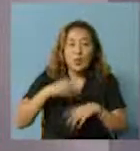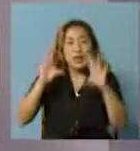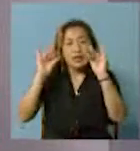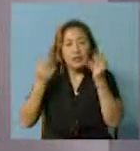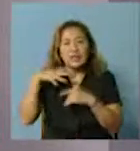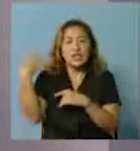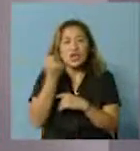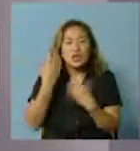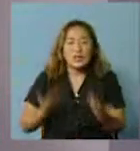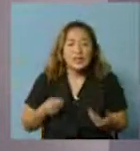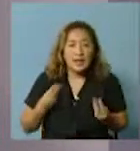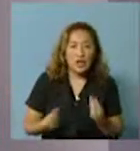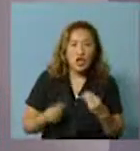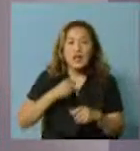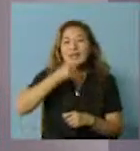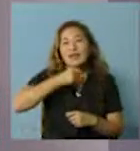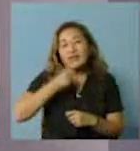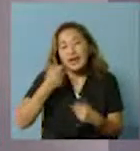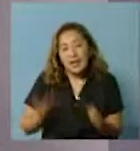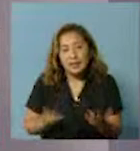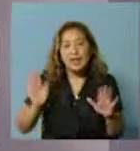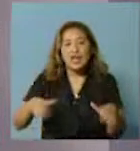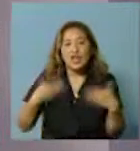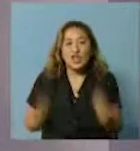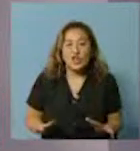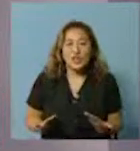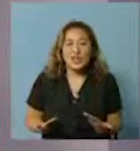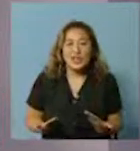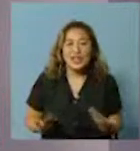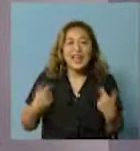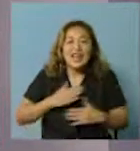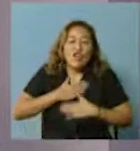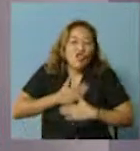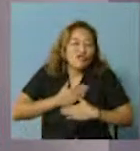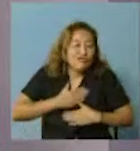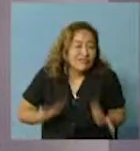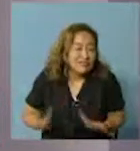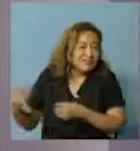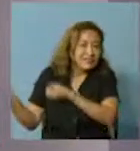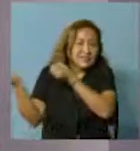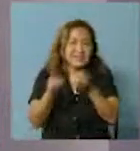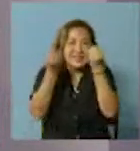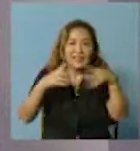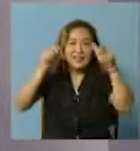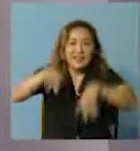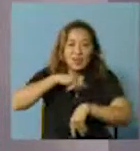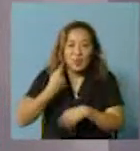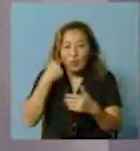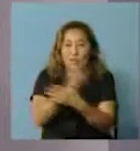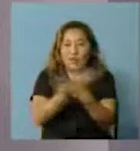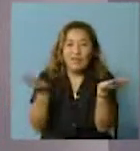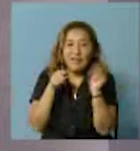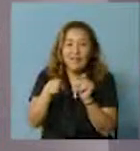conseguir este tipo de conferencistas por lo tanto estamos muy contentos de que de traer a la provincia y ponerlos a